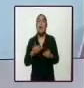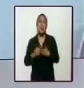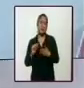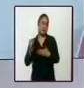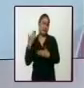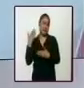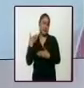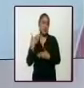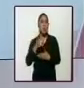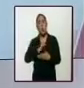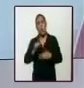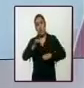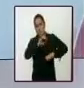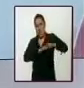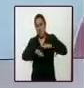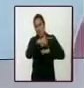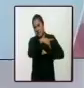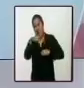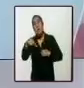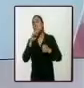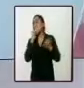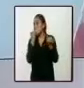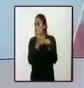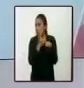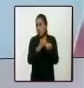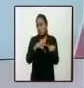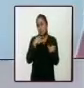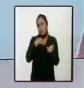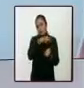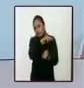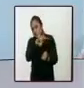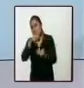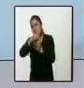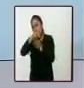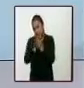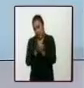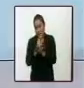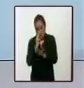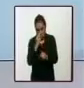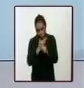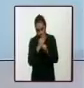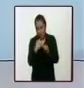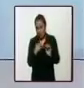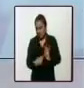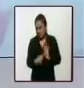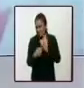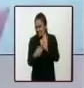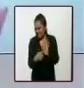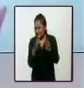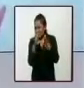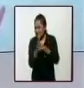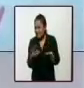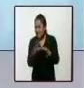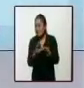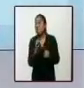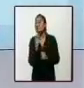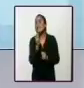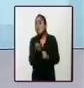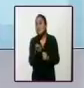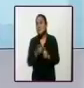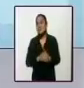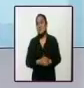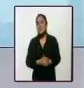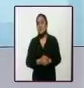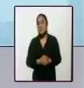días pasados otras calificadoras han bajado sus estimaciones. Si a usted le parece vamos a ver algo para que sepa por dónde viene el asunto y cómo se va